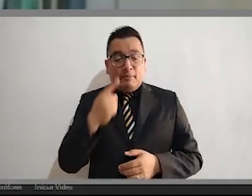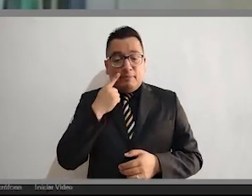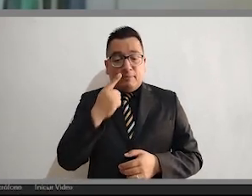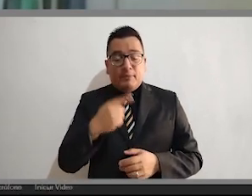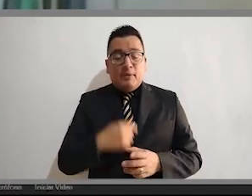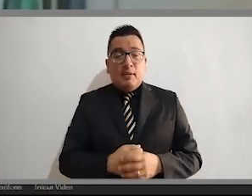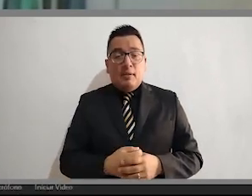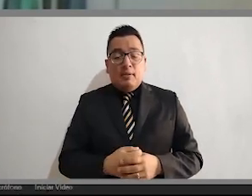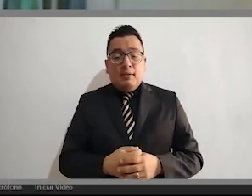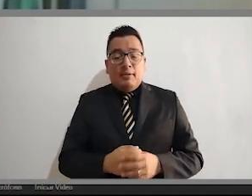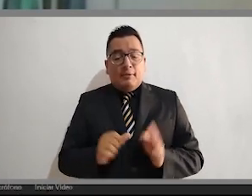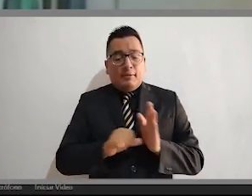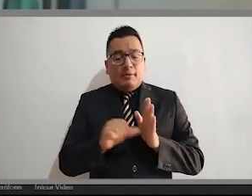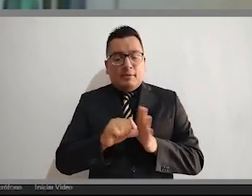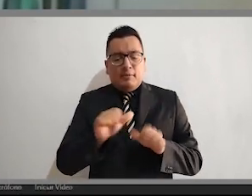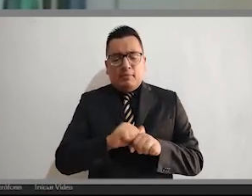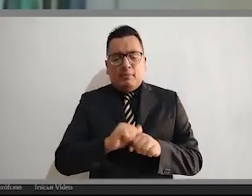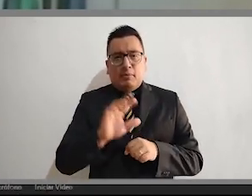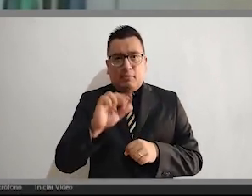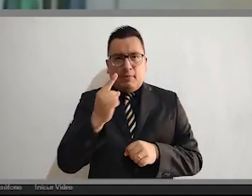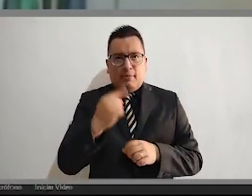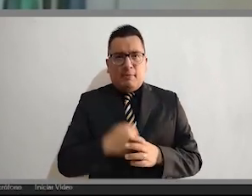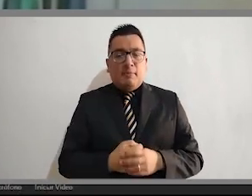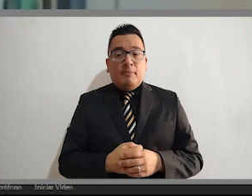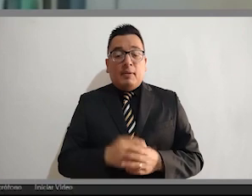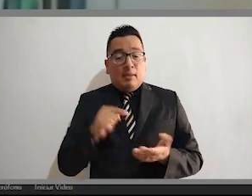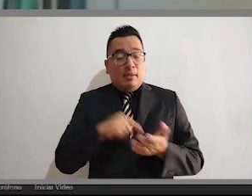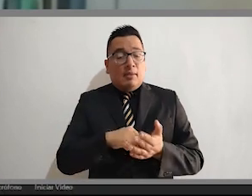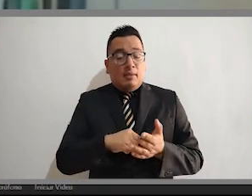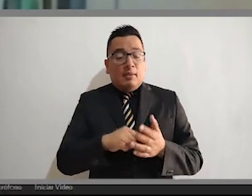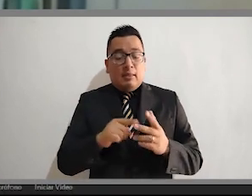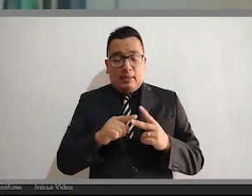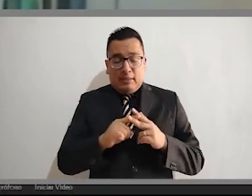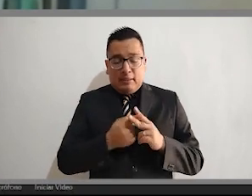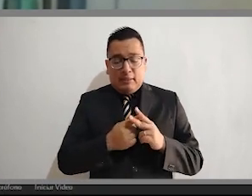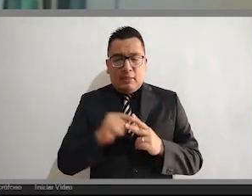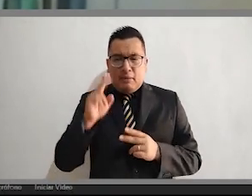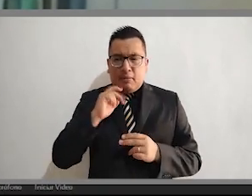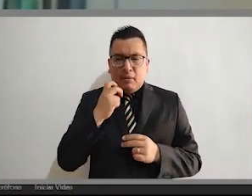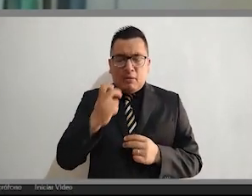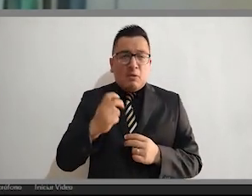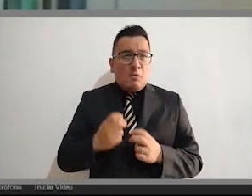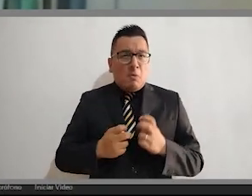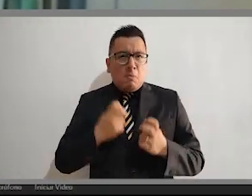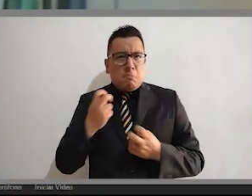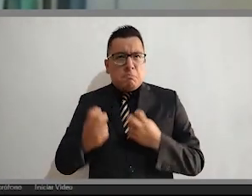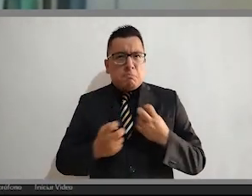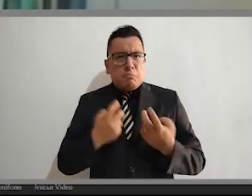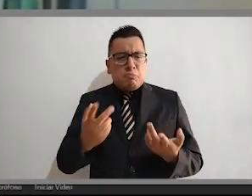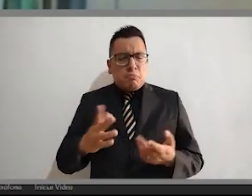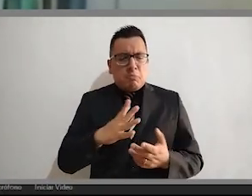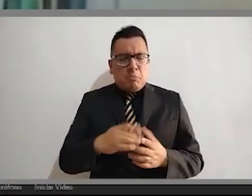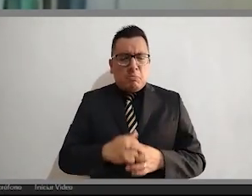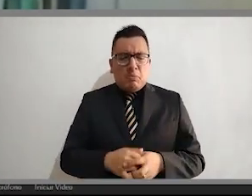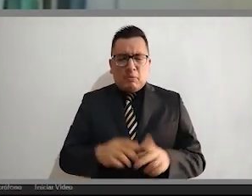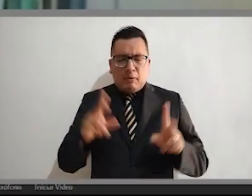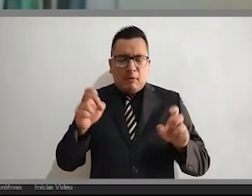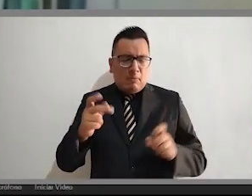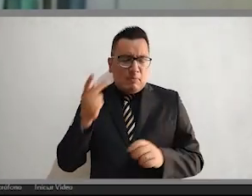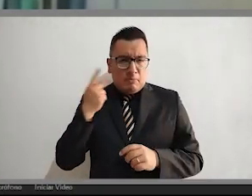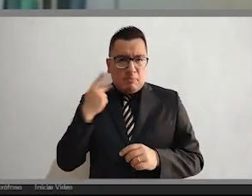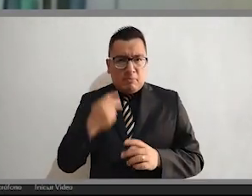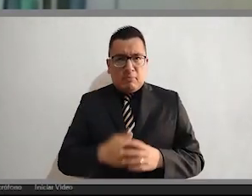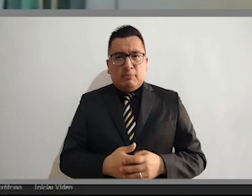Pero regresando al artículo 41, a partir de ahí empiezan a surgir esta violencia